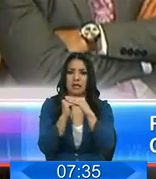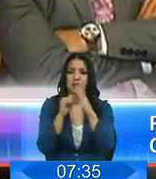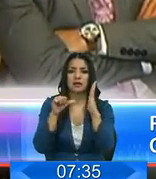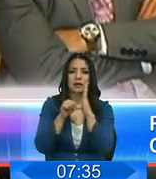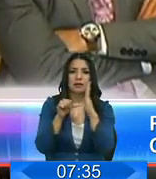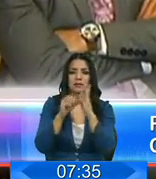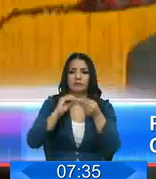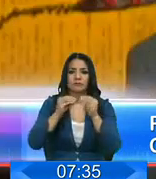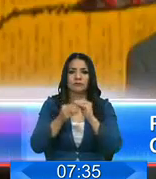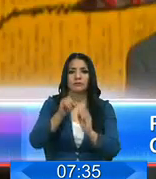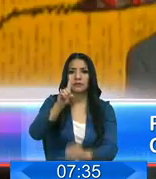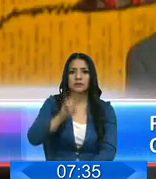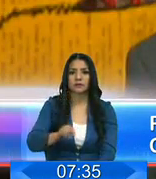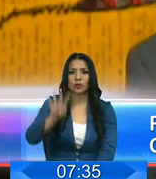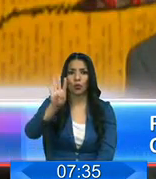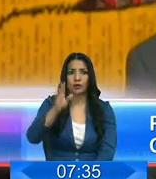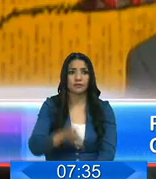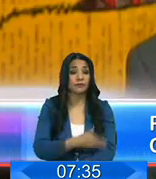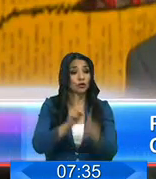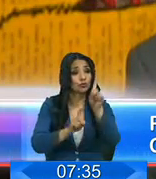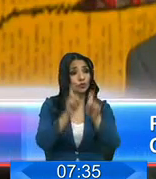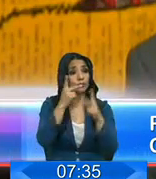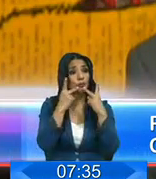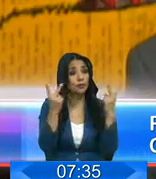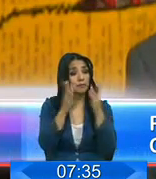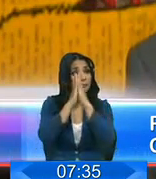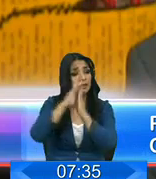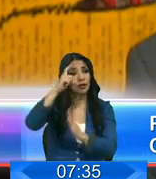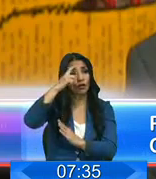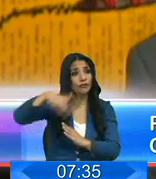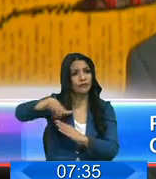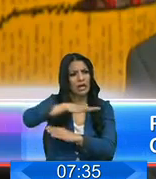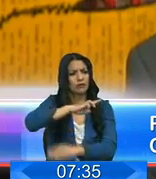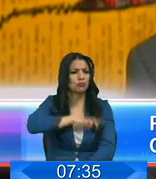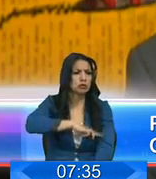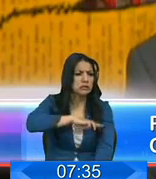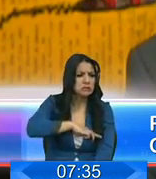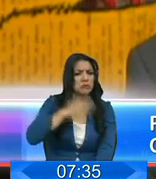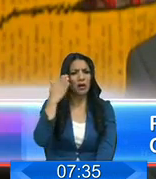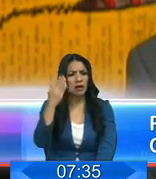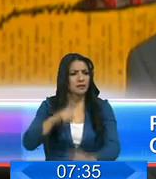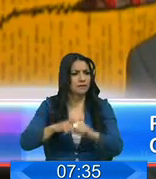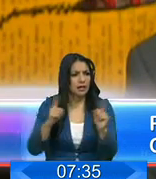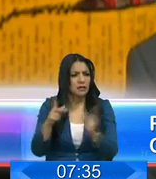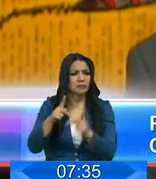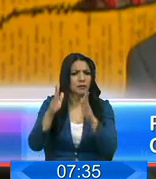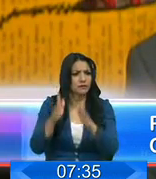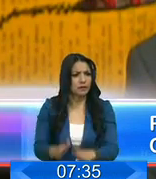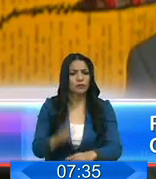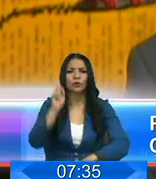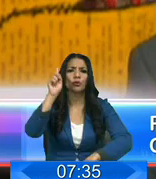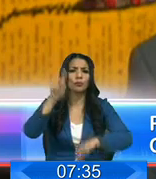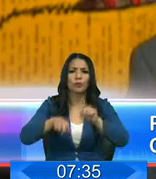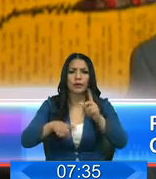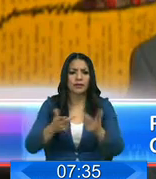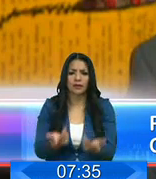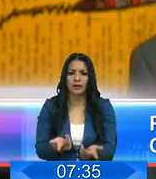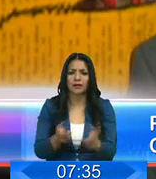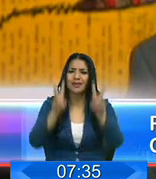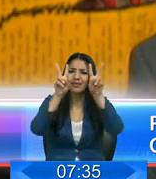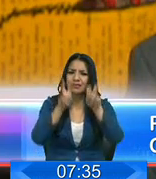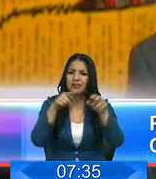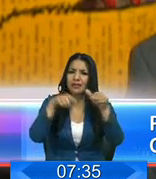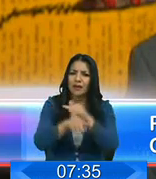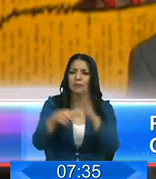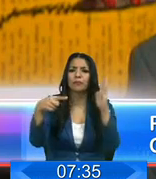artículo 104. Las consultas populares que soliciten los gobiernos autónomos descentralizados o la ciudadanía no podrán versar en torno a asuntos vinculados